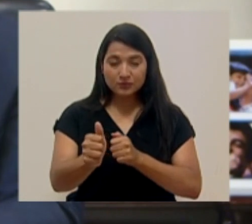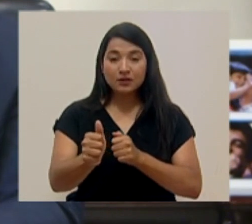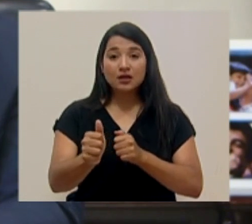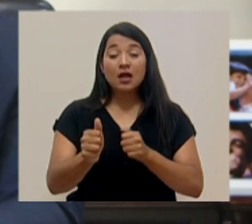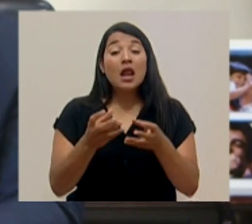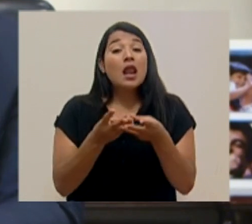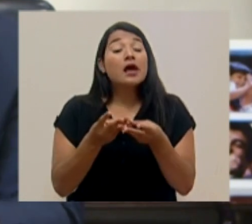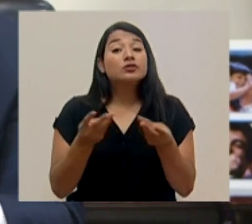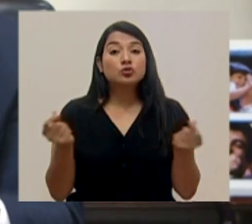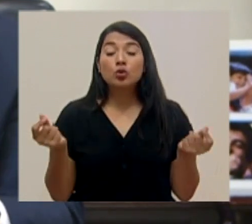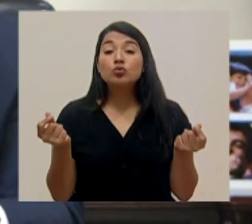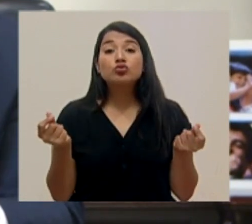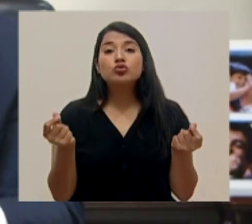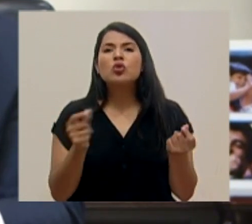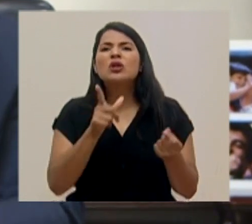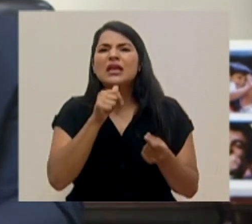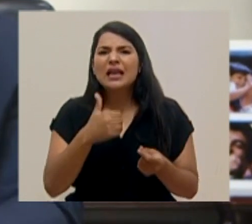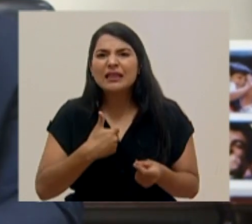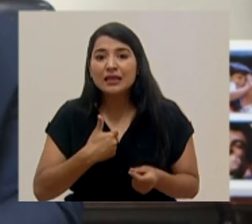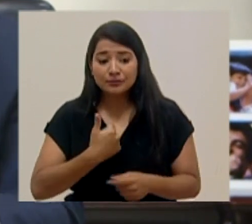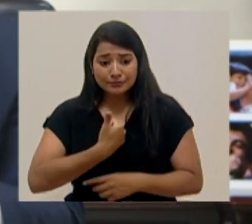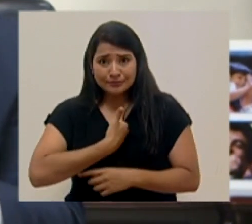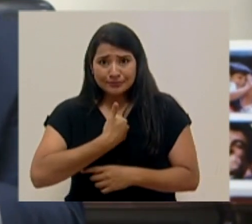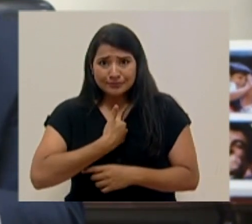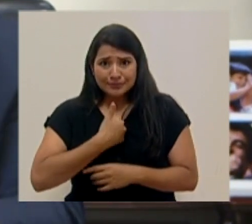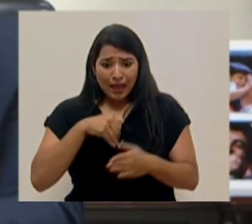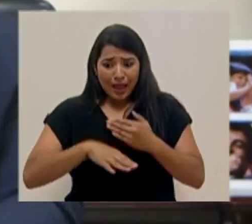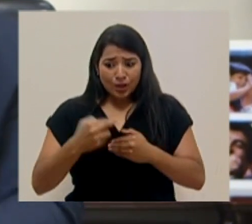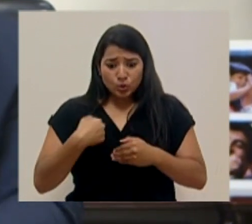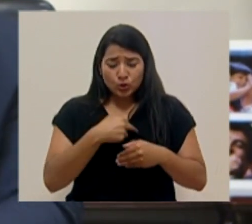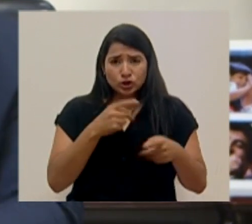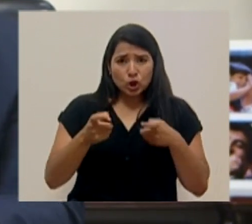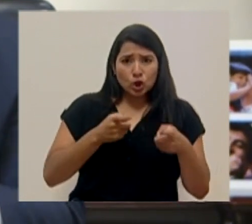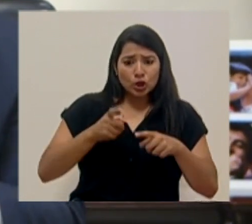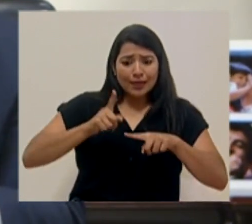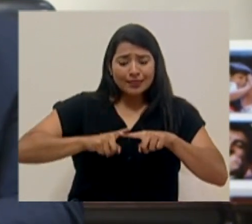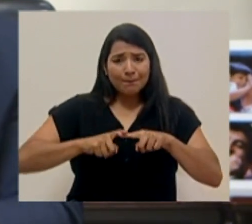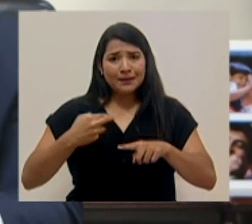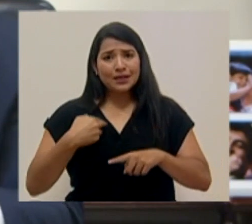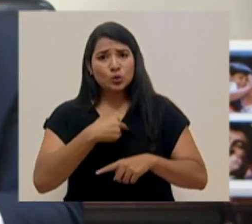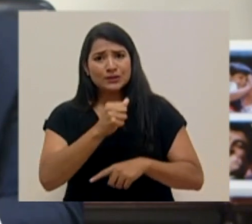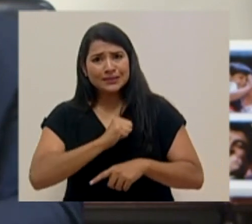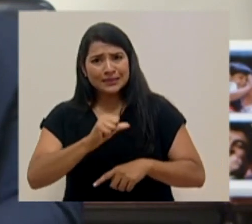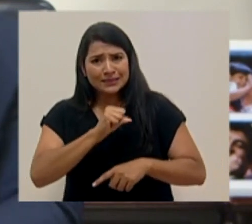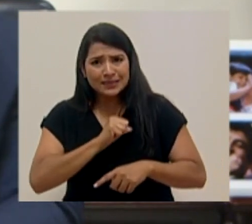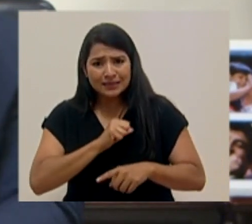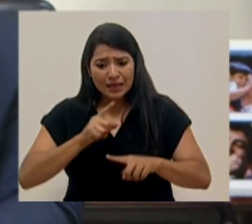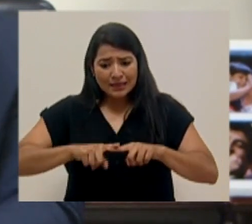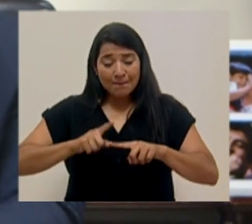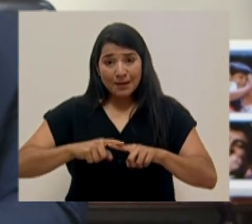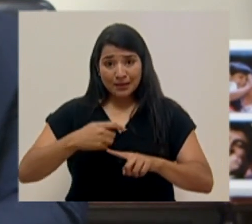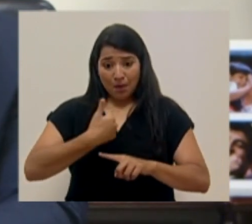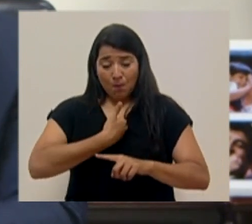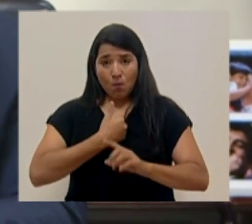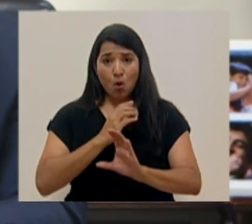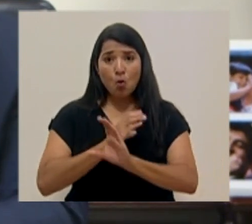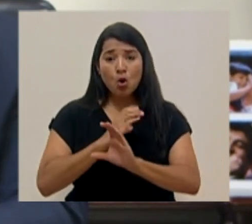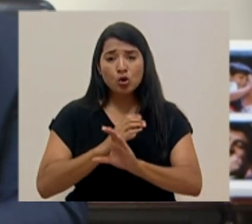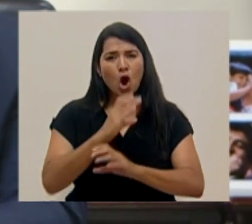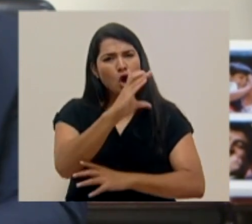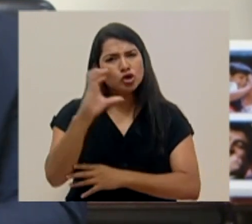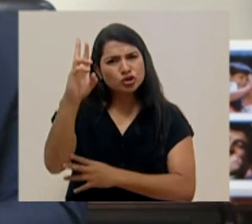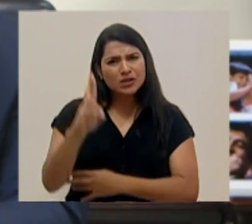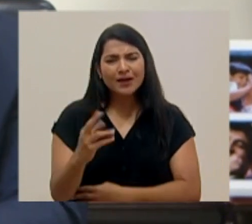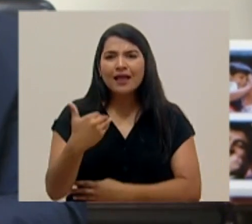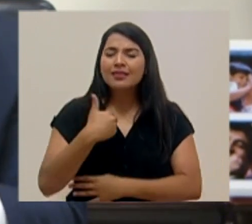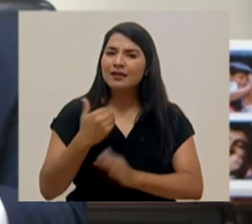La solución está en nuestras manos, en nuestras acciones y en nuestro propio cuidado. Costa Rica es